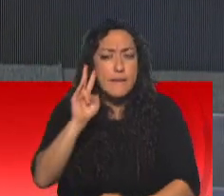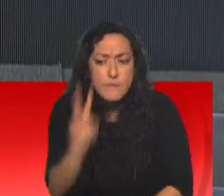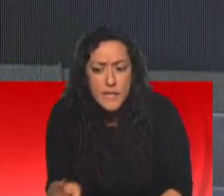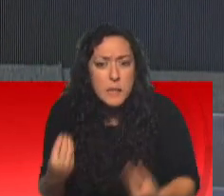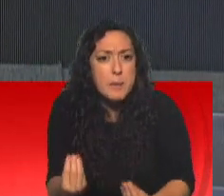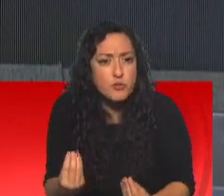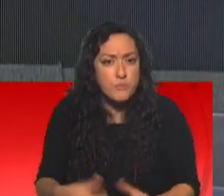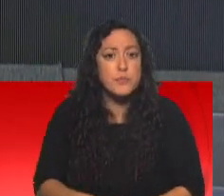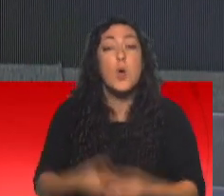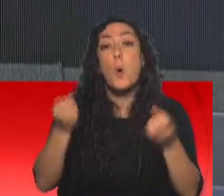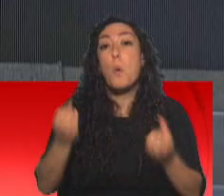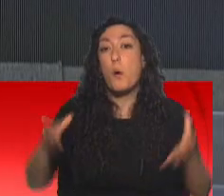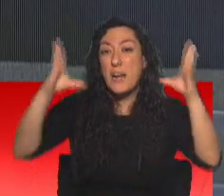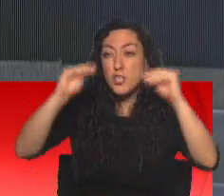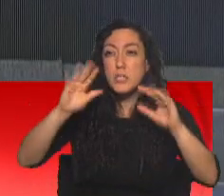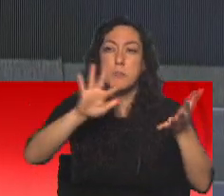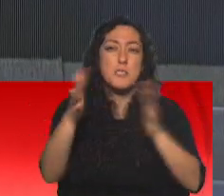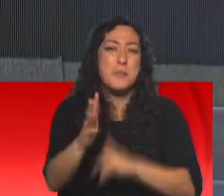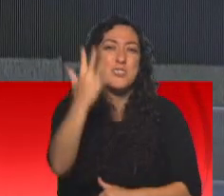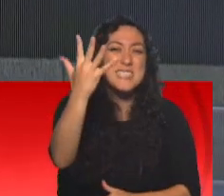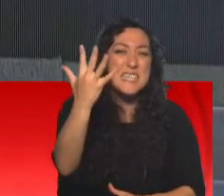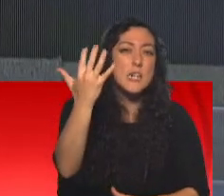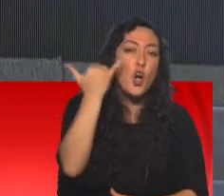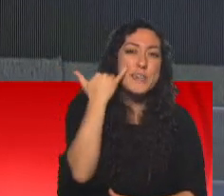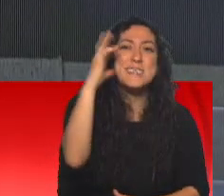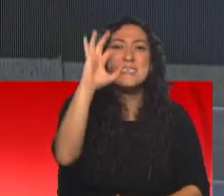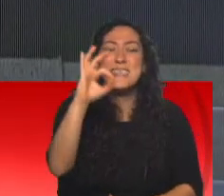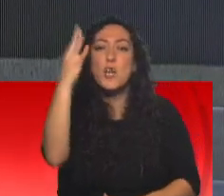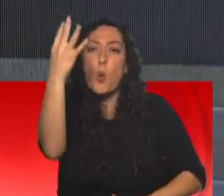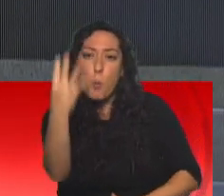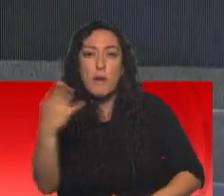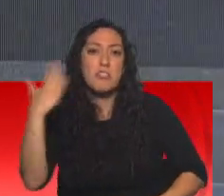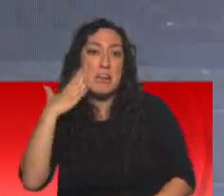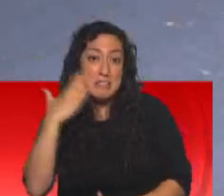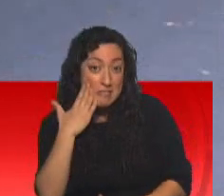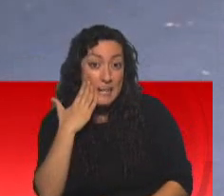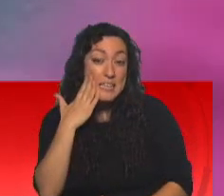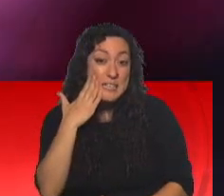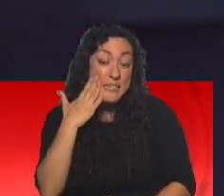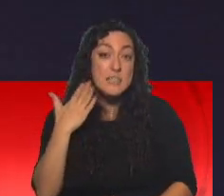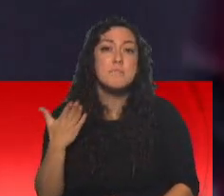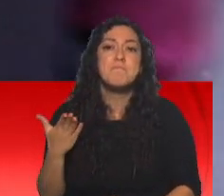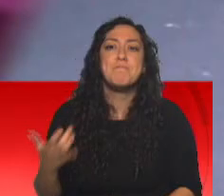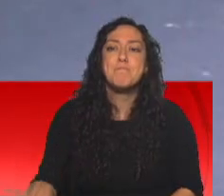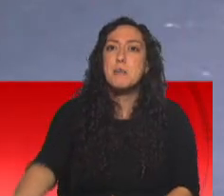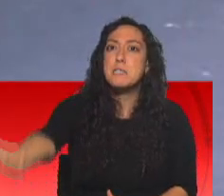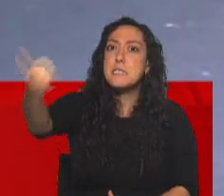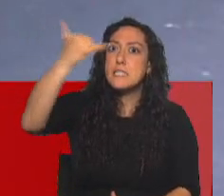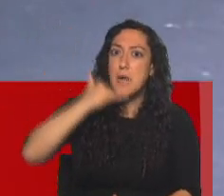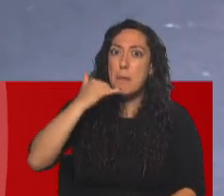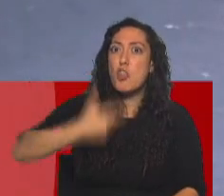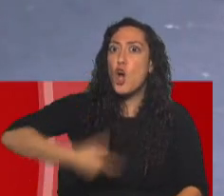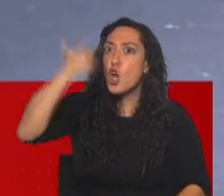buenas noches. Alrededor de las 17:04 de esta tarde se recibió un llamado código